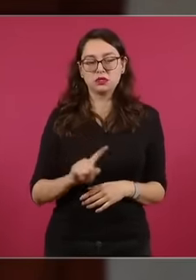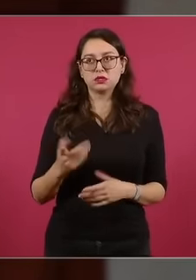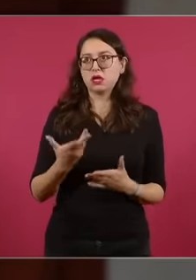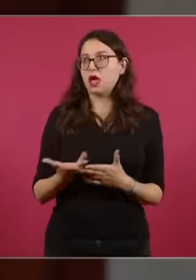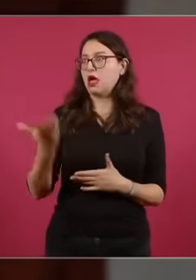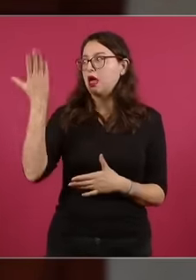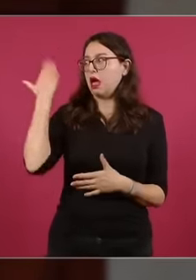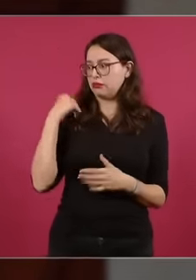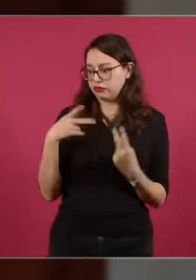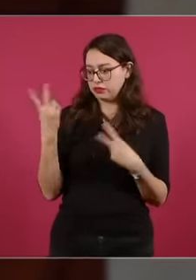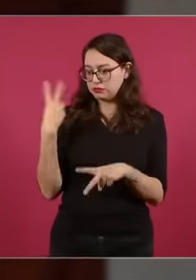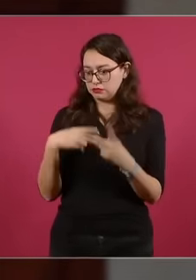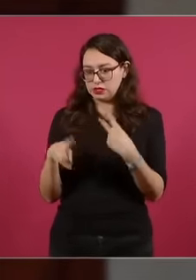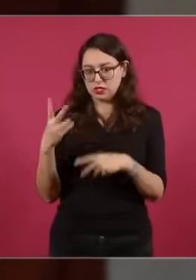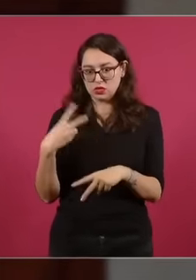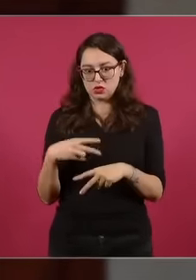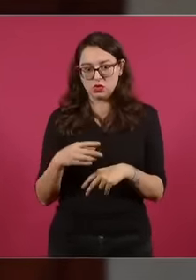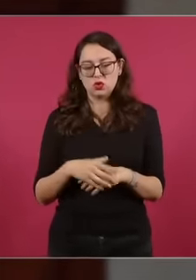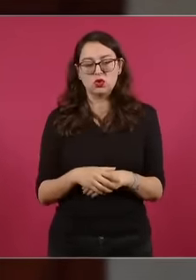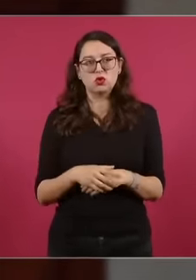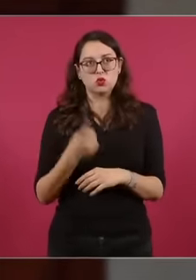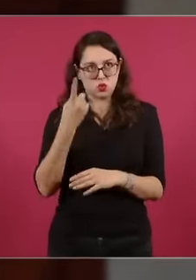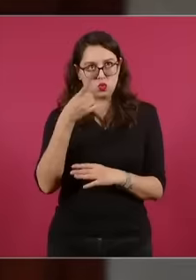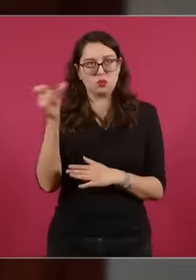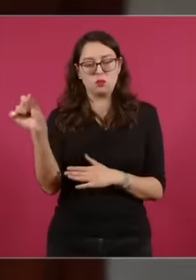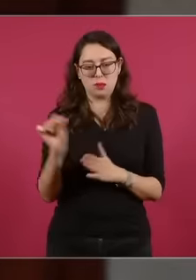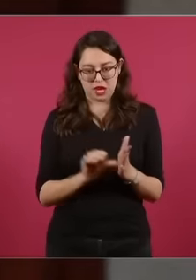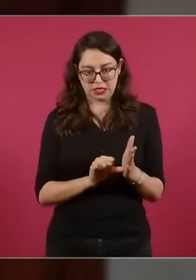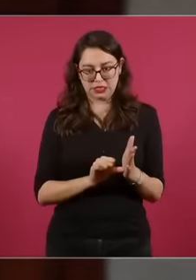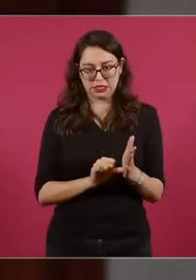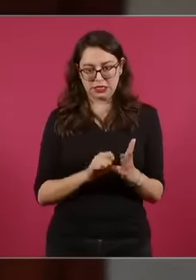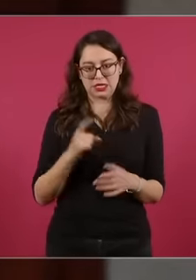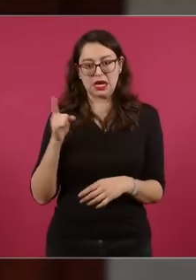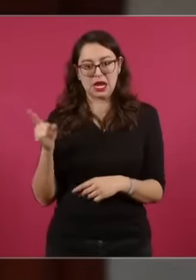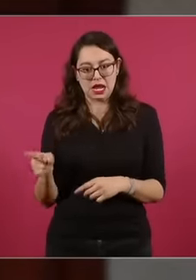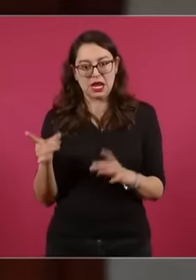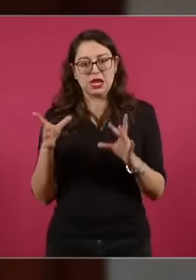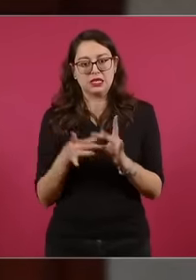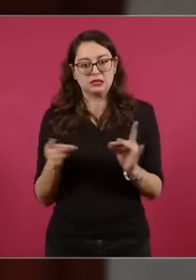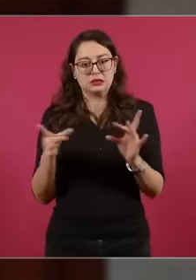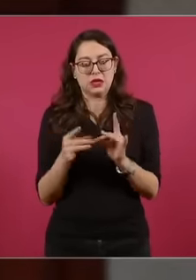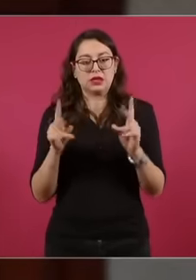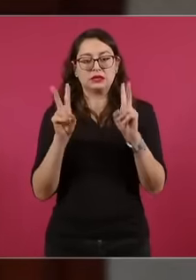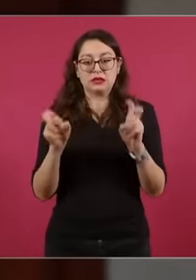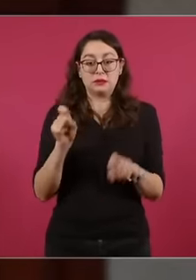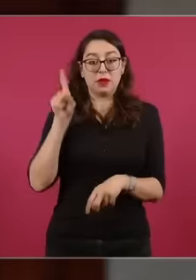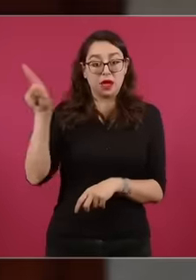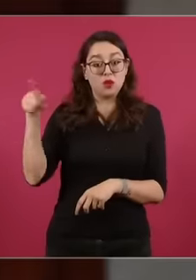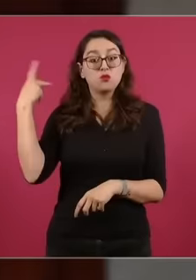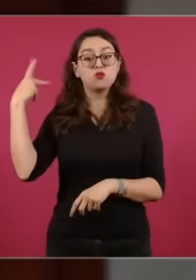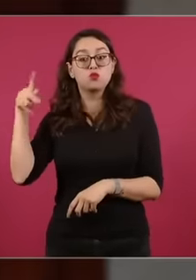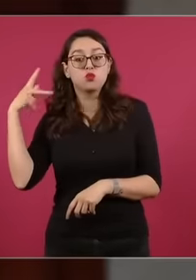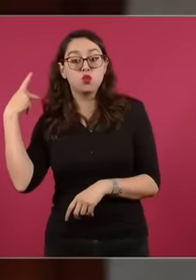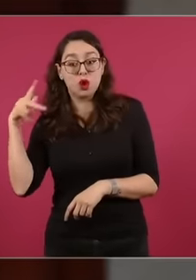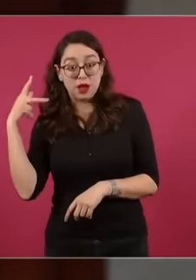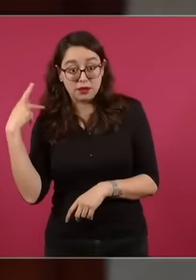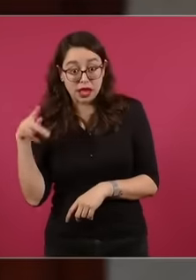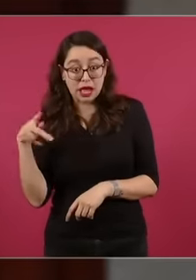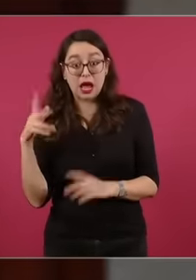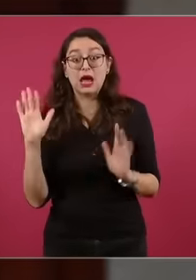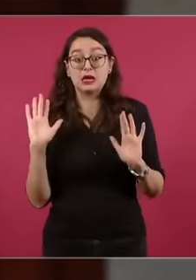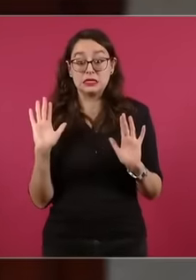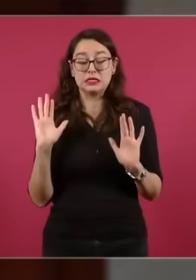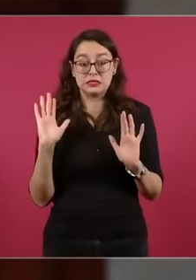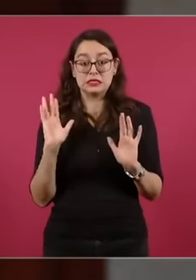última ocasión cuando yo participé y él tomó la palabra para explicarle lo que está pasando en Puebla, que ya vio cómo está Puebla, ya